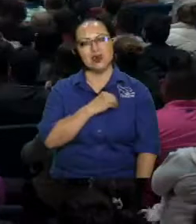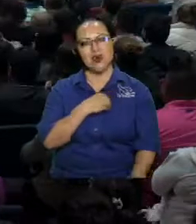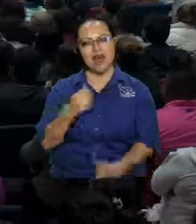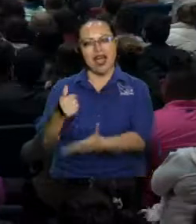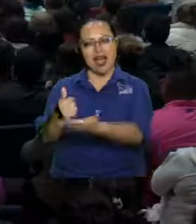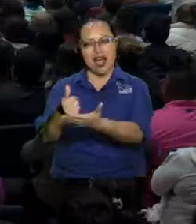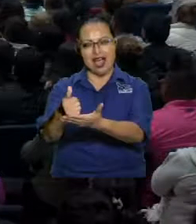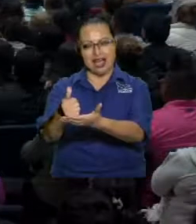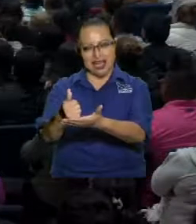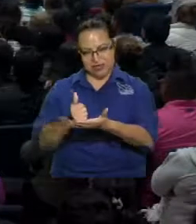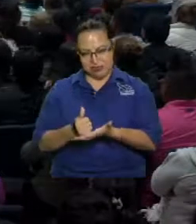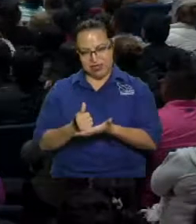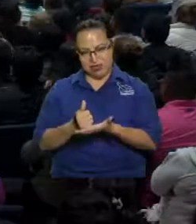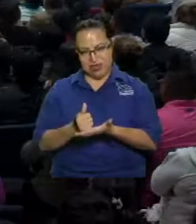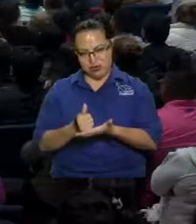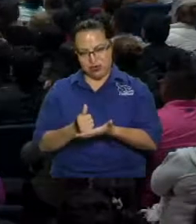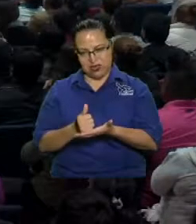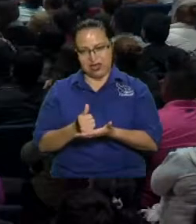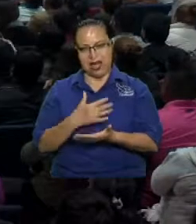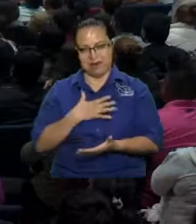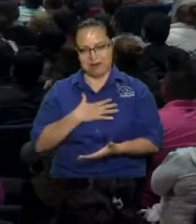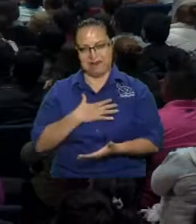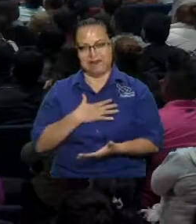quiero pedir su ayuda.